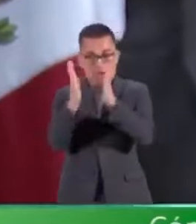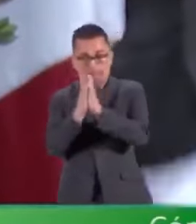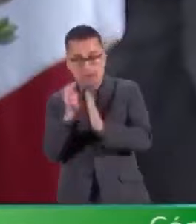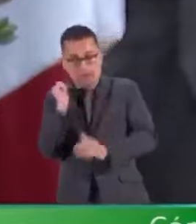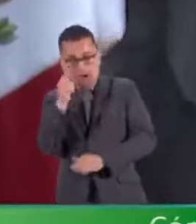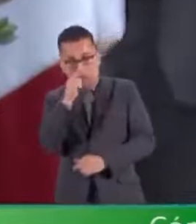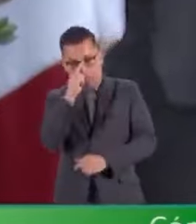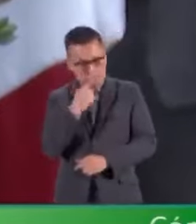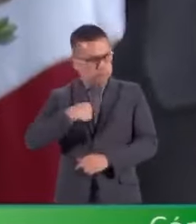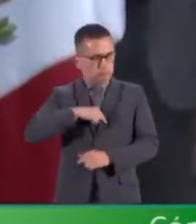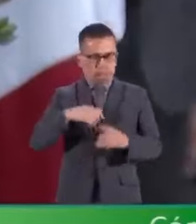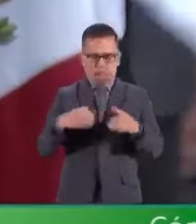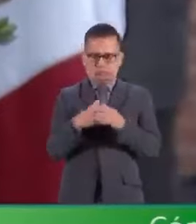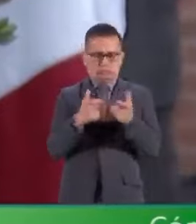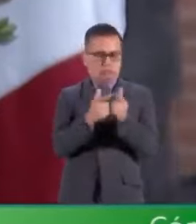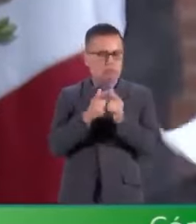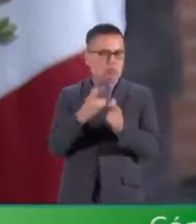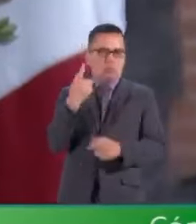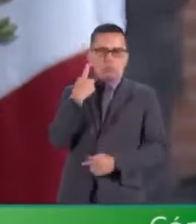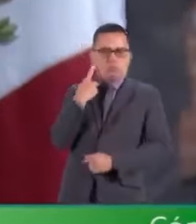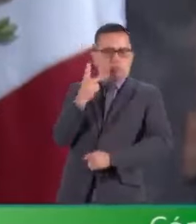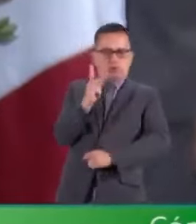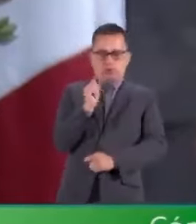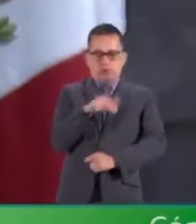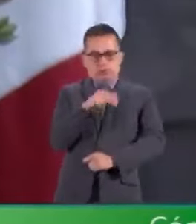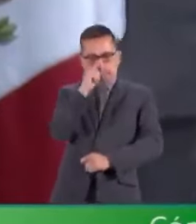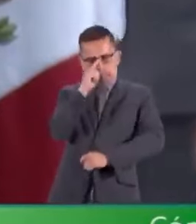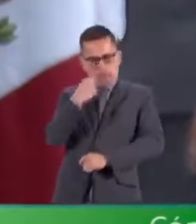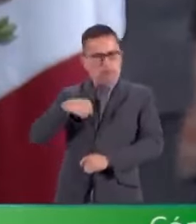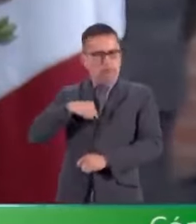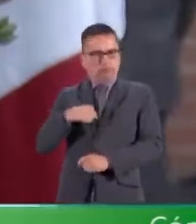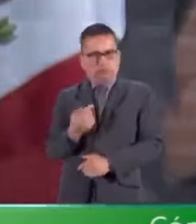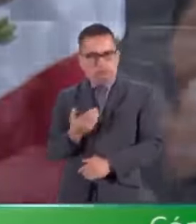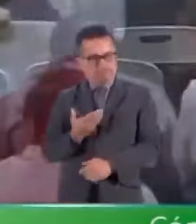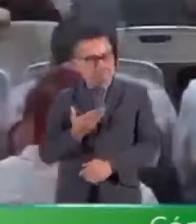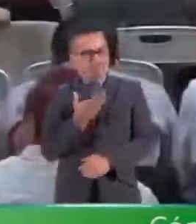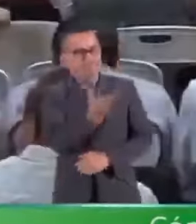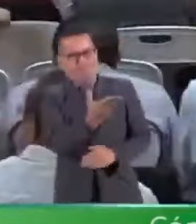PAN, ponemos a disposición de la mesa nuestra solicitud